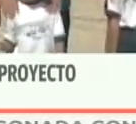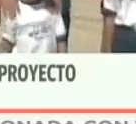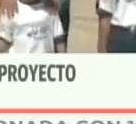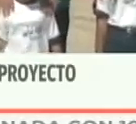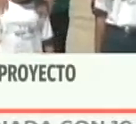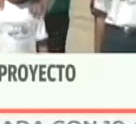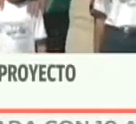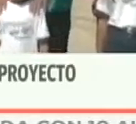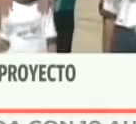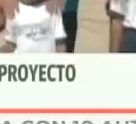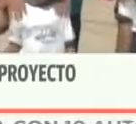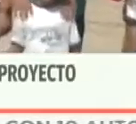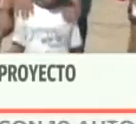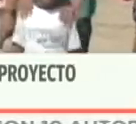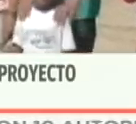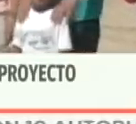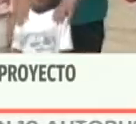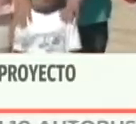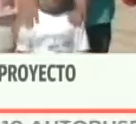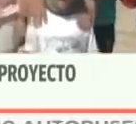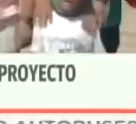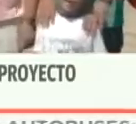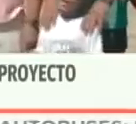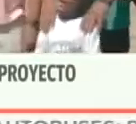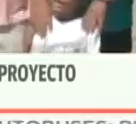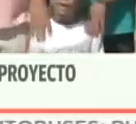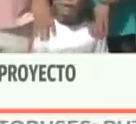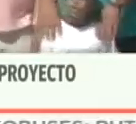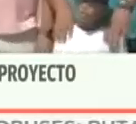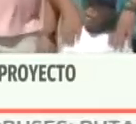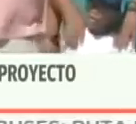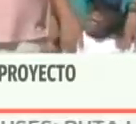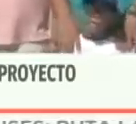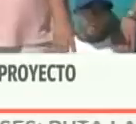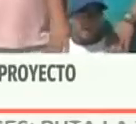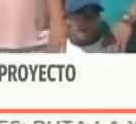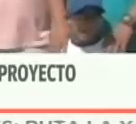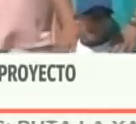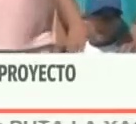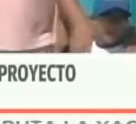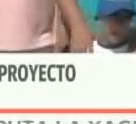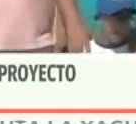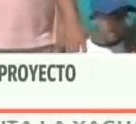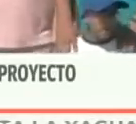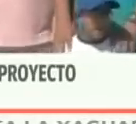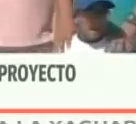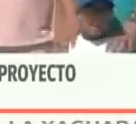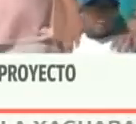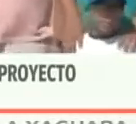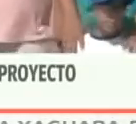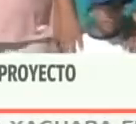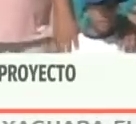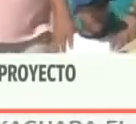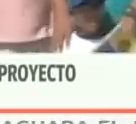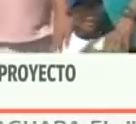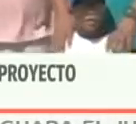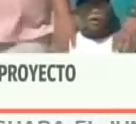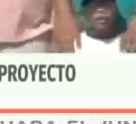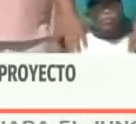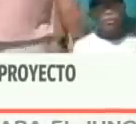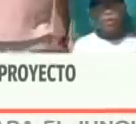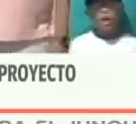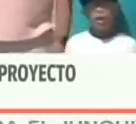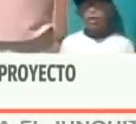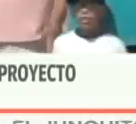dos embarcaciones. Le devuelvo el pase, emocionado, agradecido con todo el apoyo que nos ha dado, y vamos a responder como usted nos ha